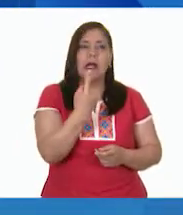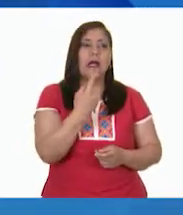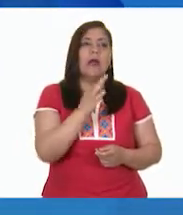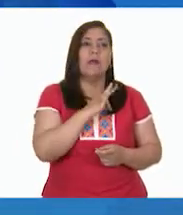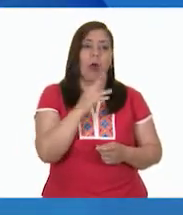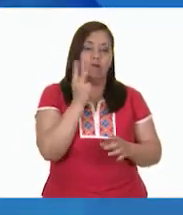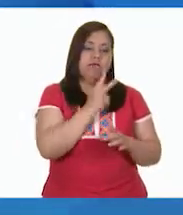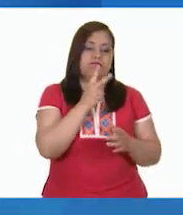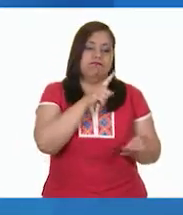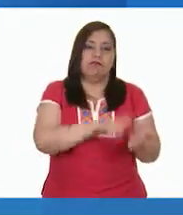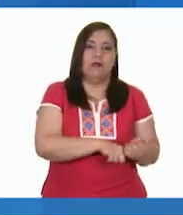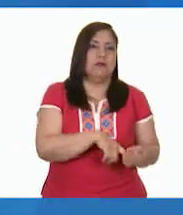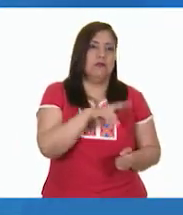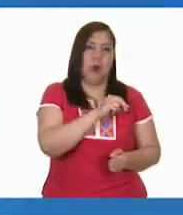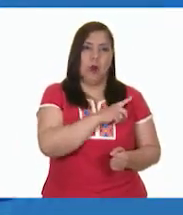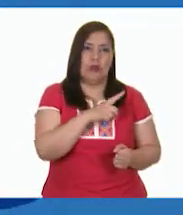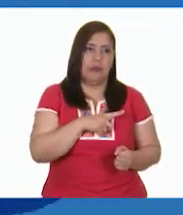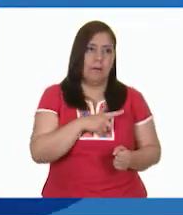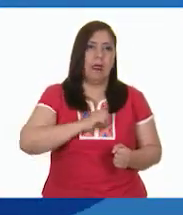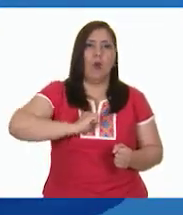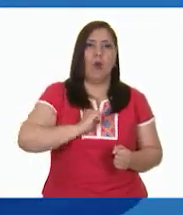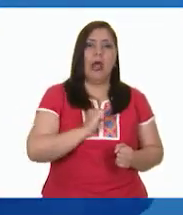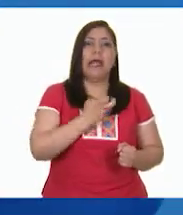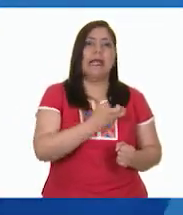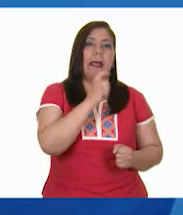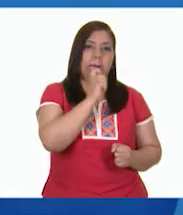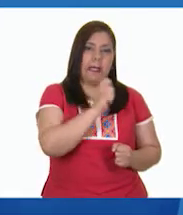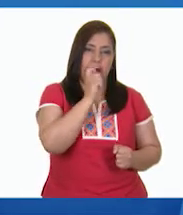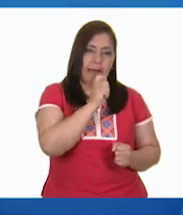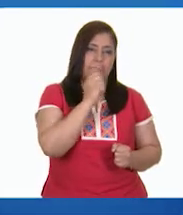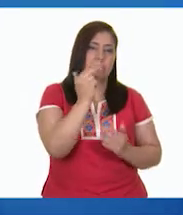tanto aire, sobre todo en esta que es una paleta.